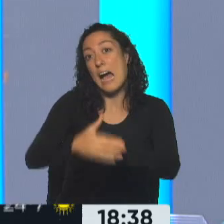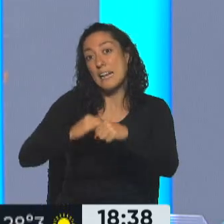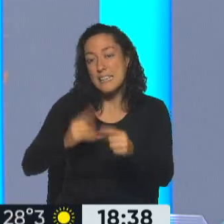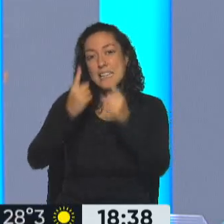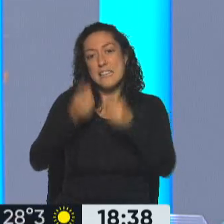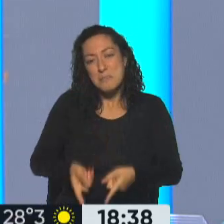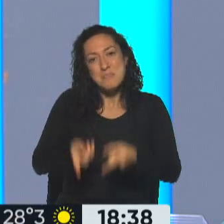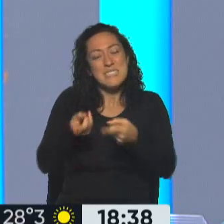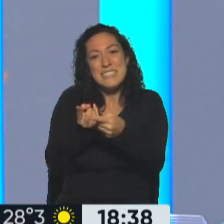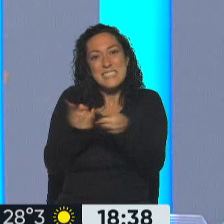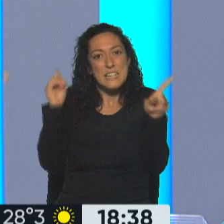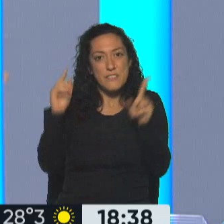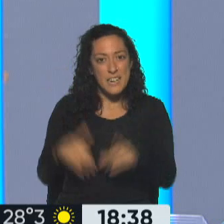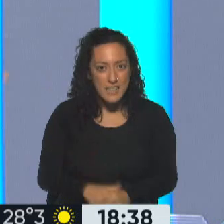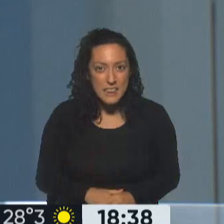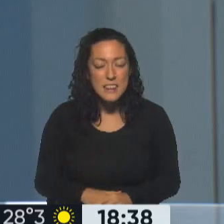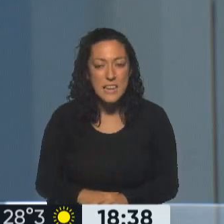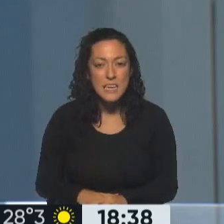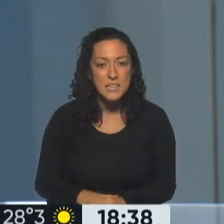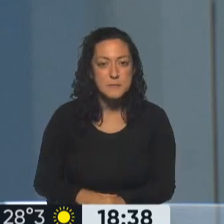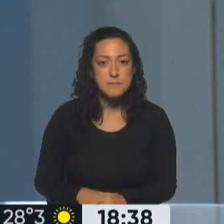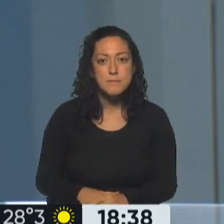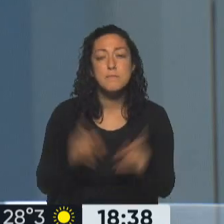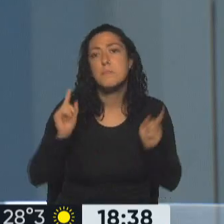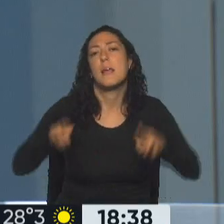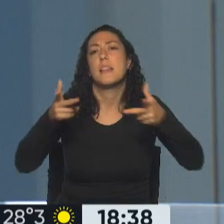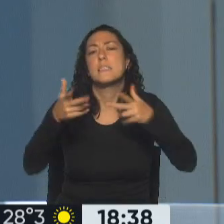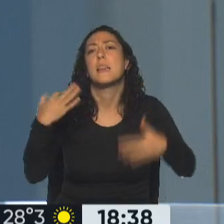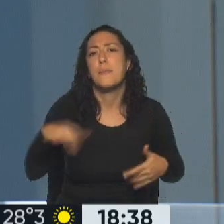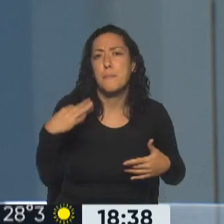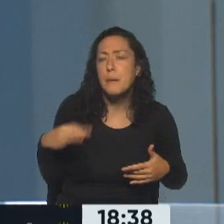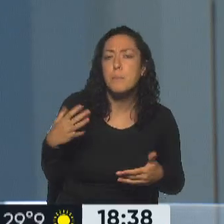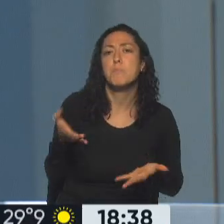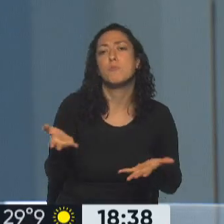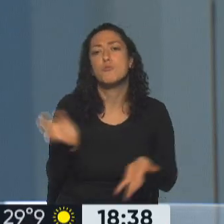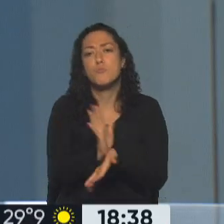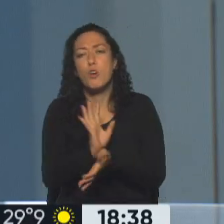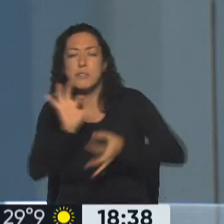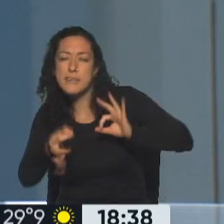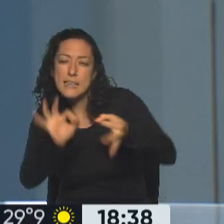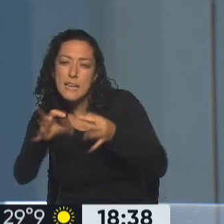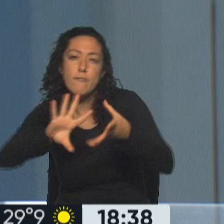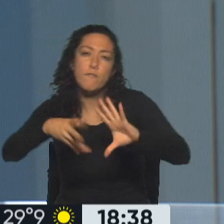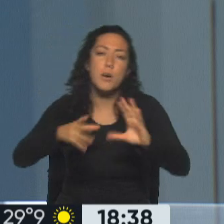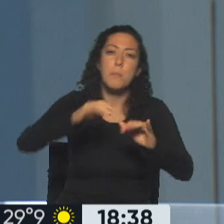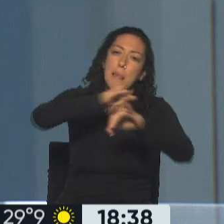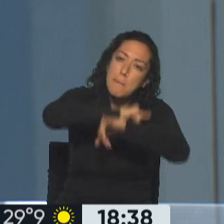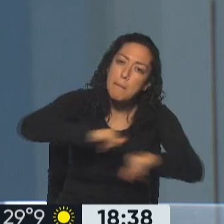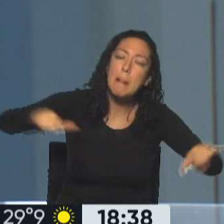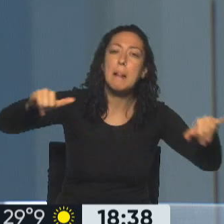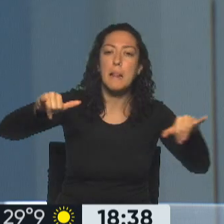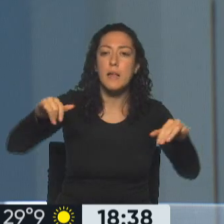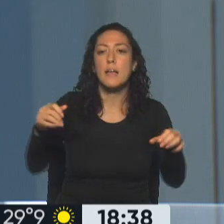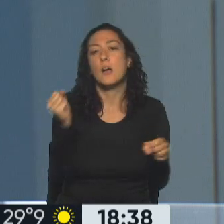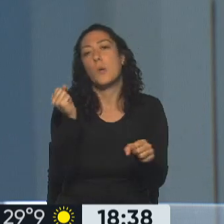distinto O sea no es hay que decir Perdón veo obviamente mucho de estrategia en la forma de comunicarlo en este trabajo